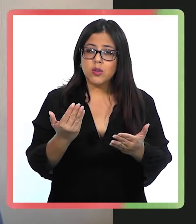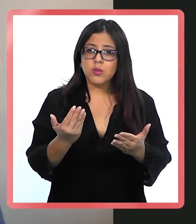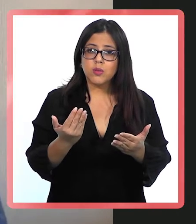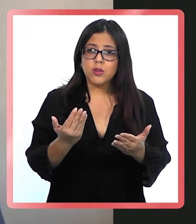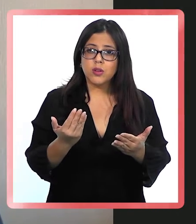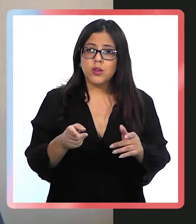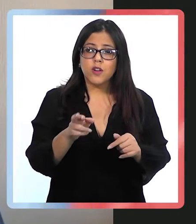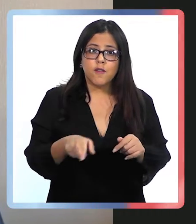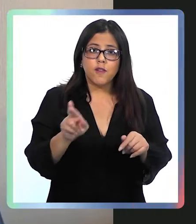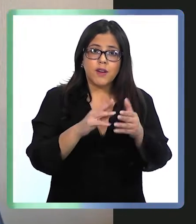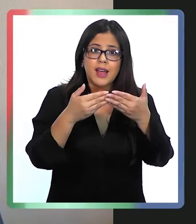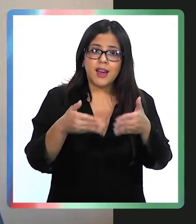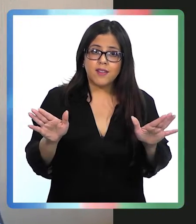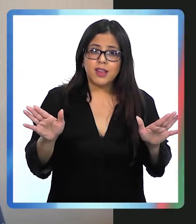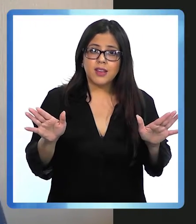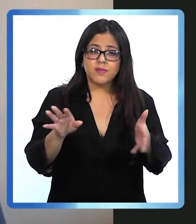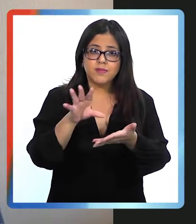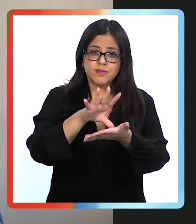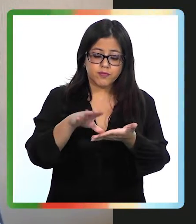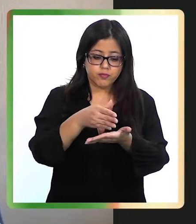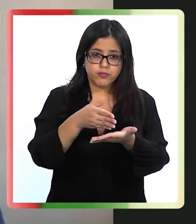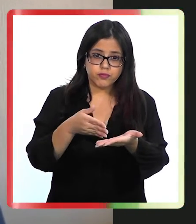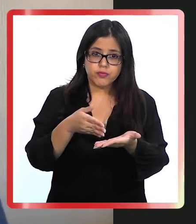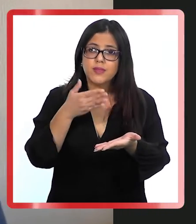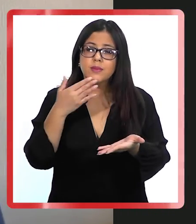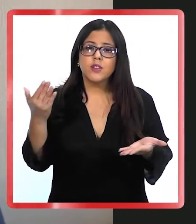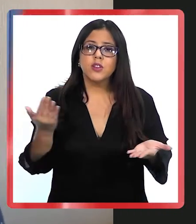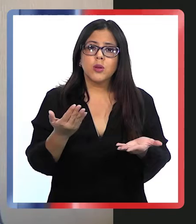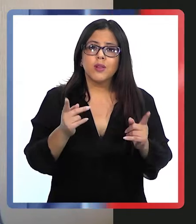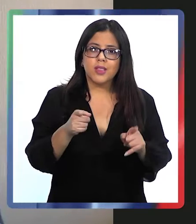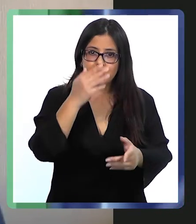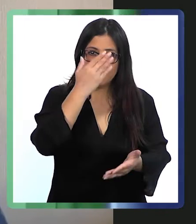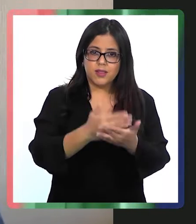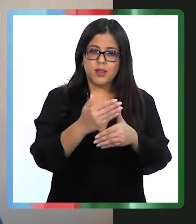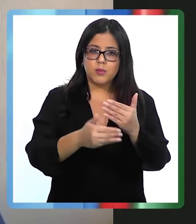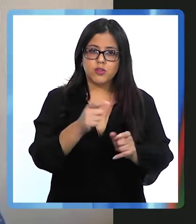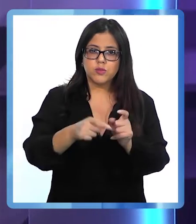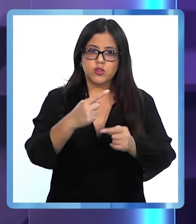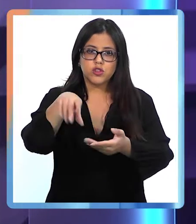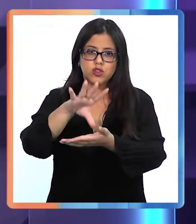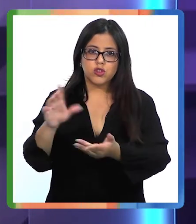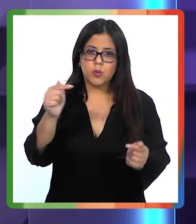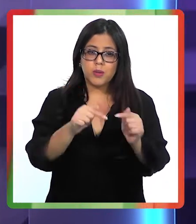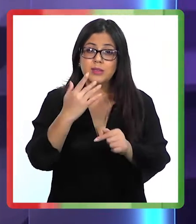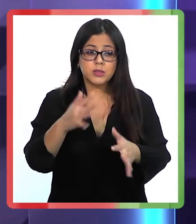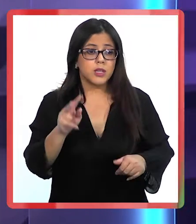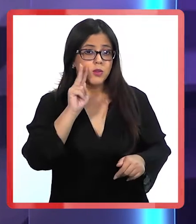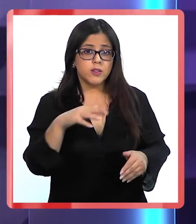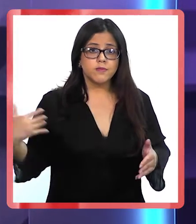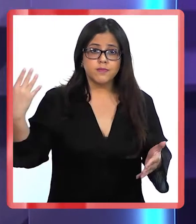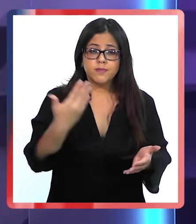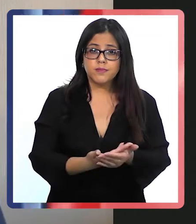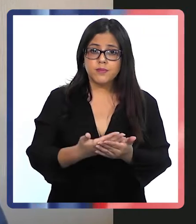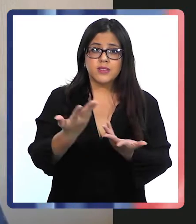puede reaperturar en algún momento la frontera y la manera en cómo se tiene que también enfrentar este proceso migratorio. Porque lo que hemos visto hasta la fecha es que la